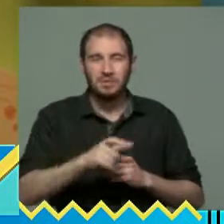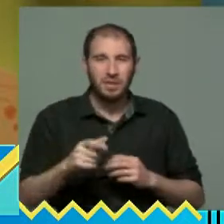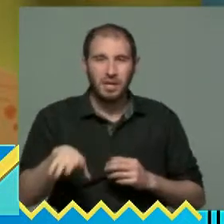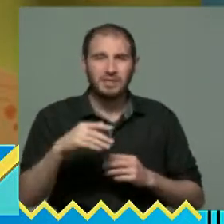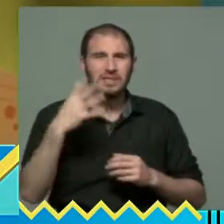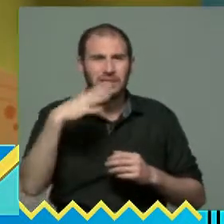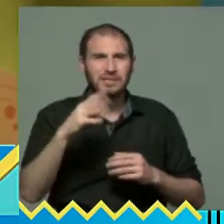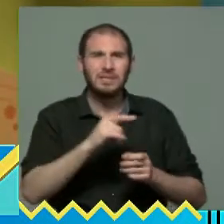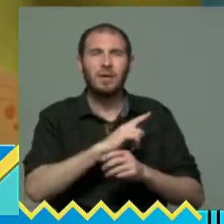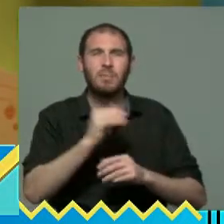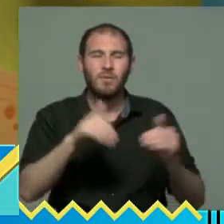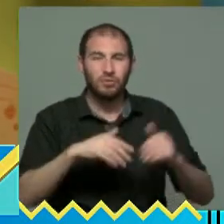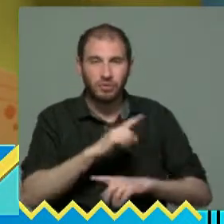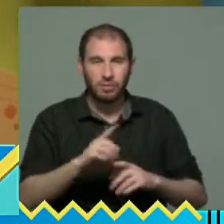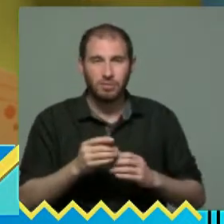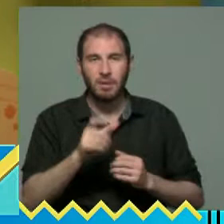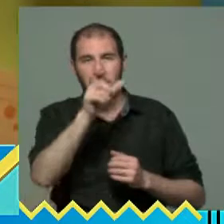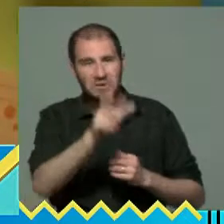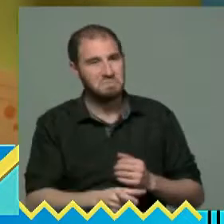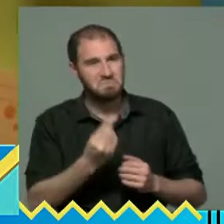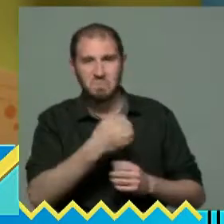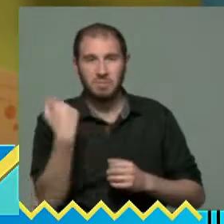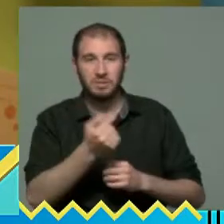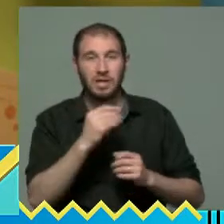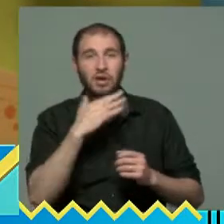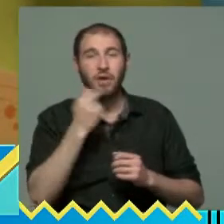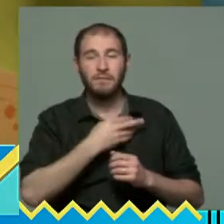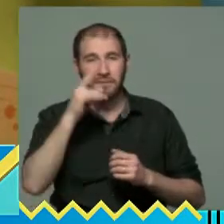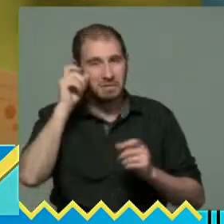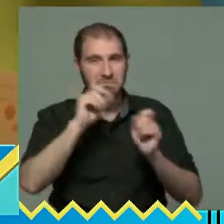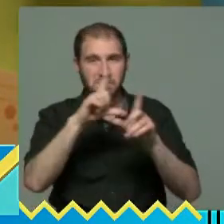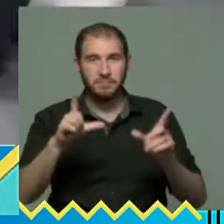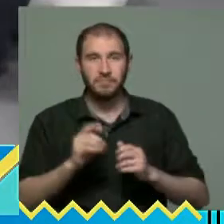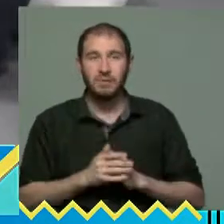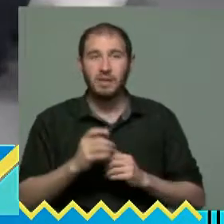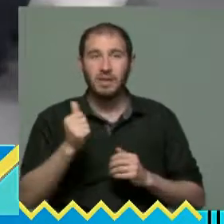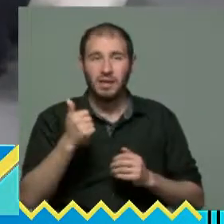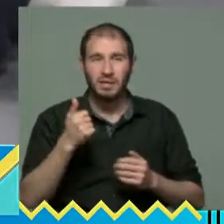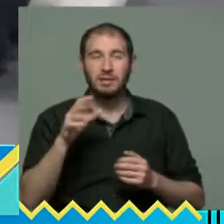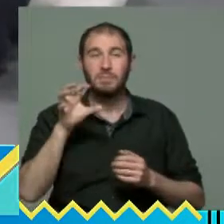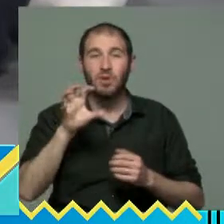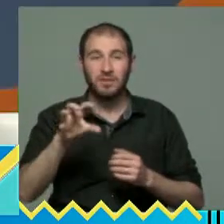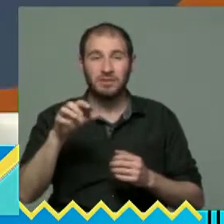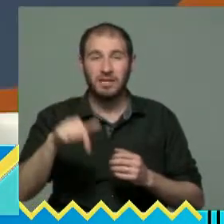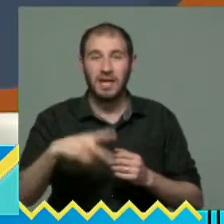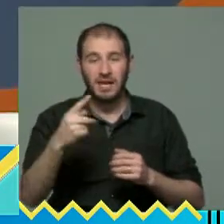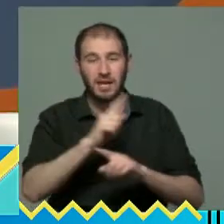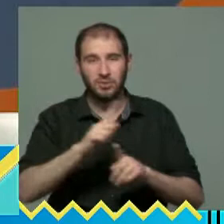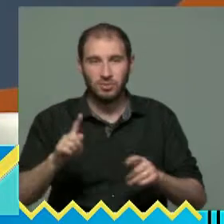totalmente cristinista lo votó. Fue una figura espectacular la de Juan Jofré, impresionante, casi arrasa en una provincia que no es